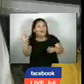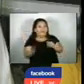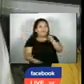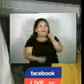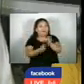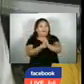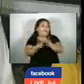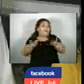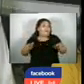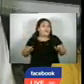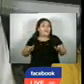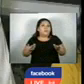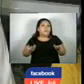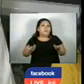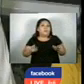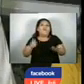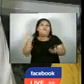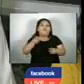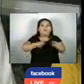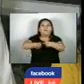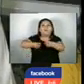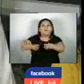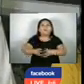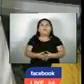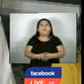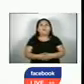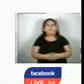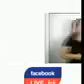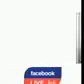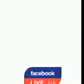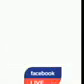tiene, digamos, control.